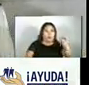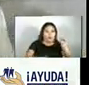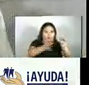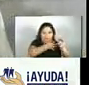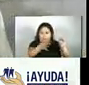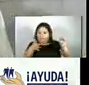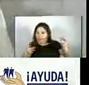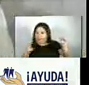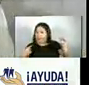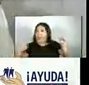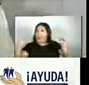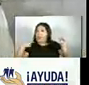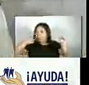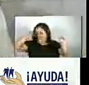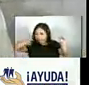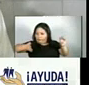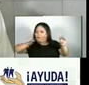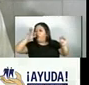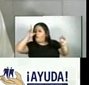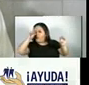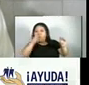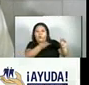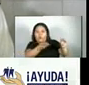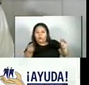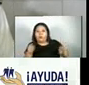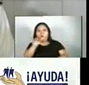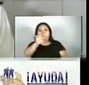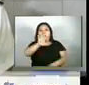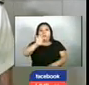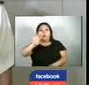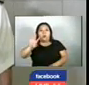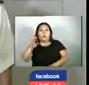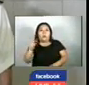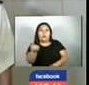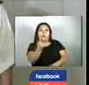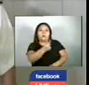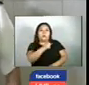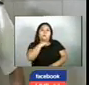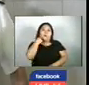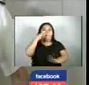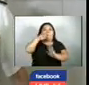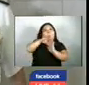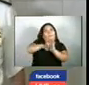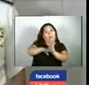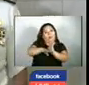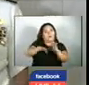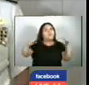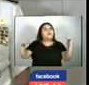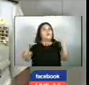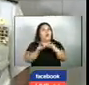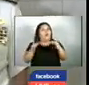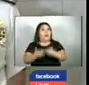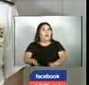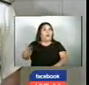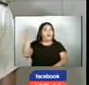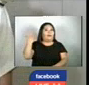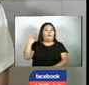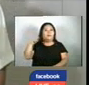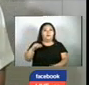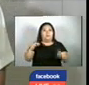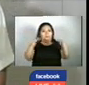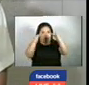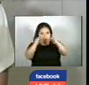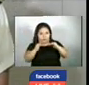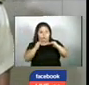hasta el día de ayer llevamos 54 homicidios menos respecto a ese mismo periodo del año pasado.